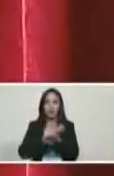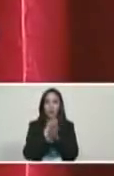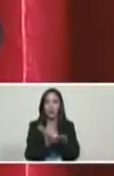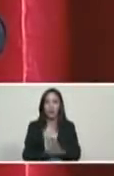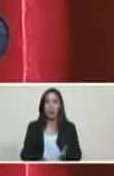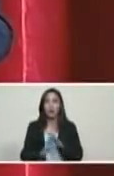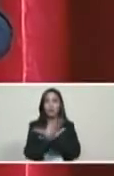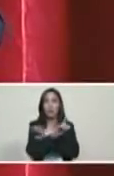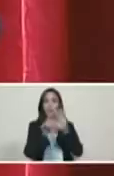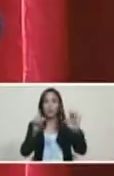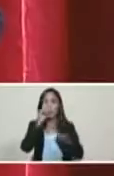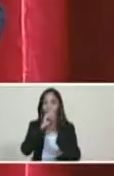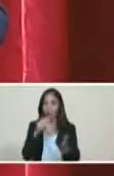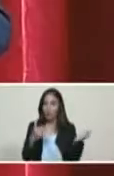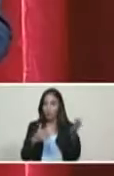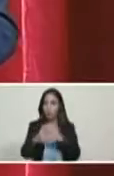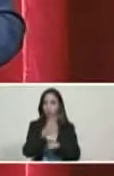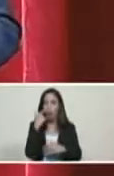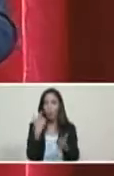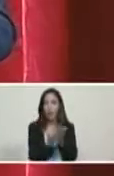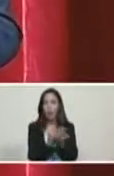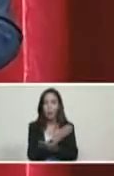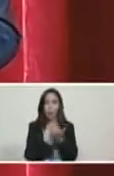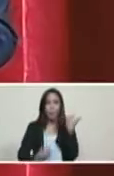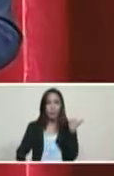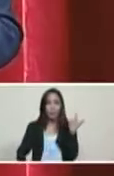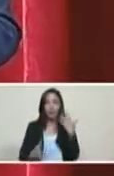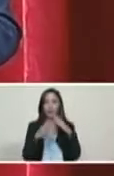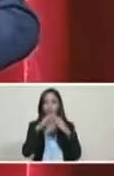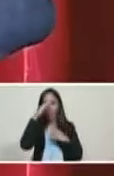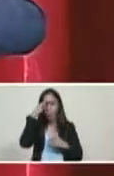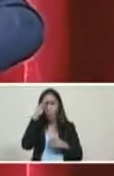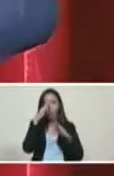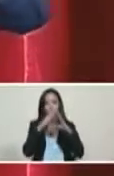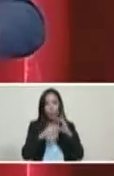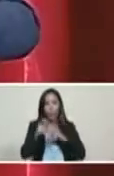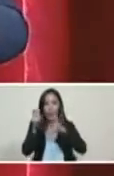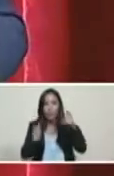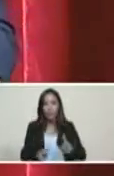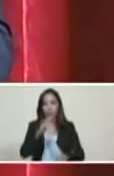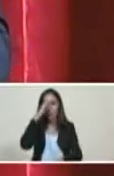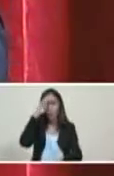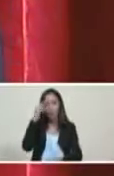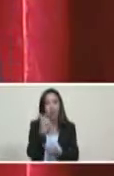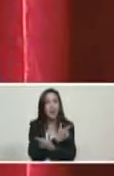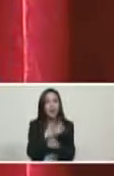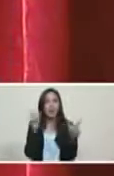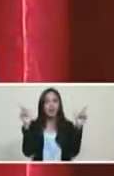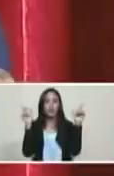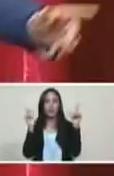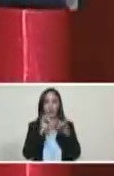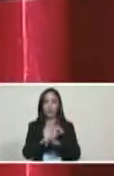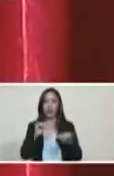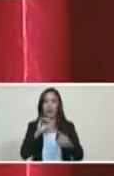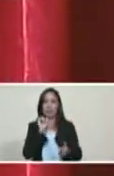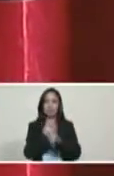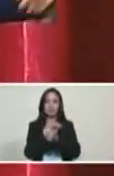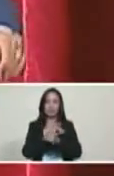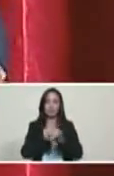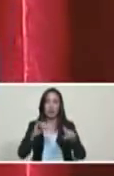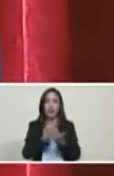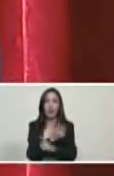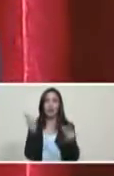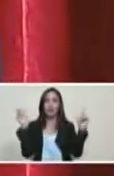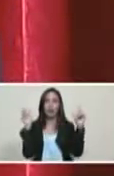después, ahí están los cubanos y cubanas de pie, viviendo libres en su país, y ahí está